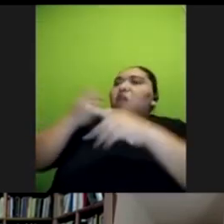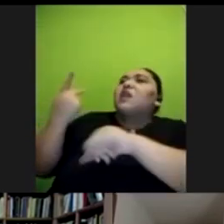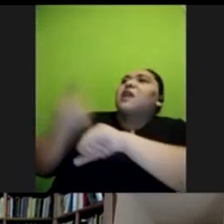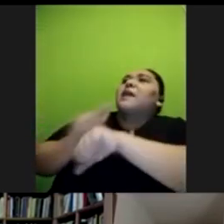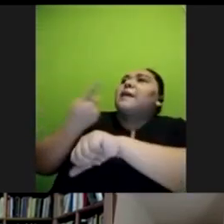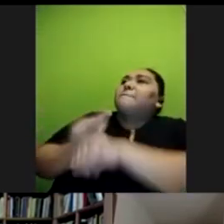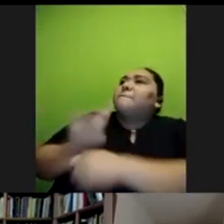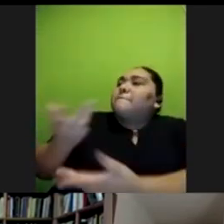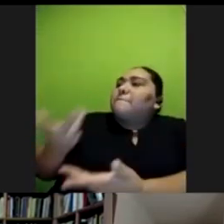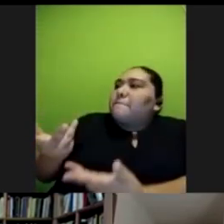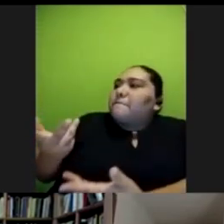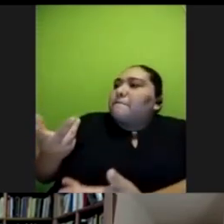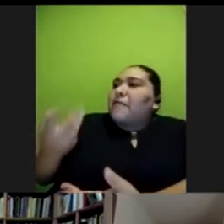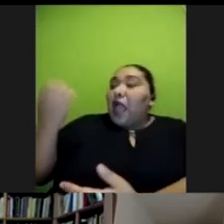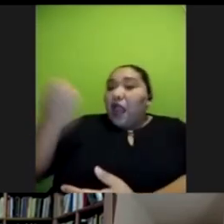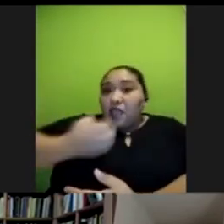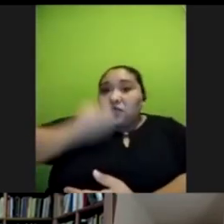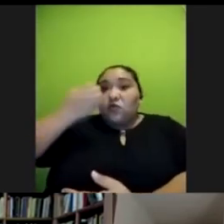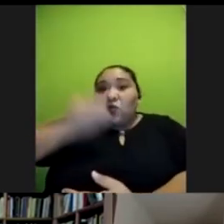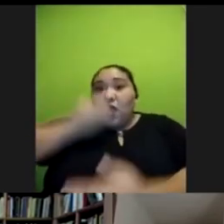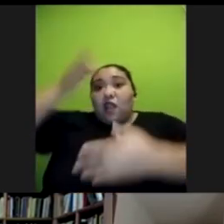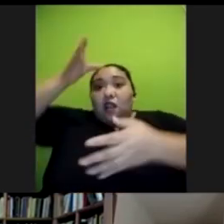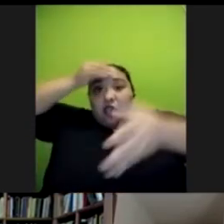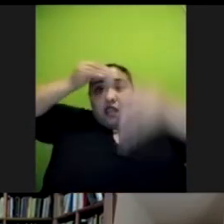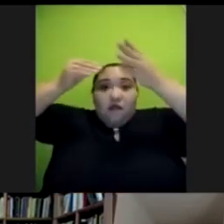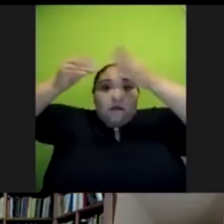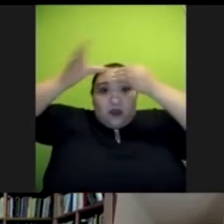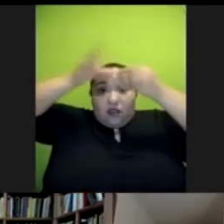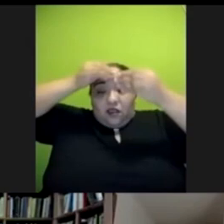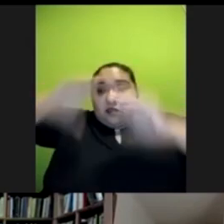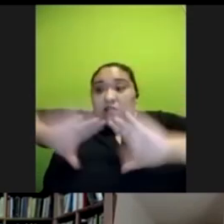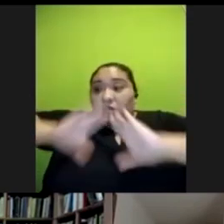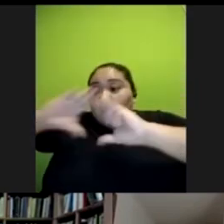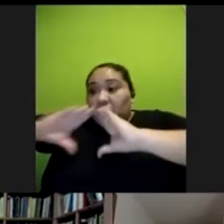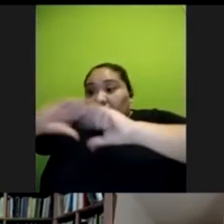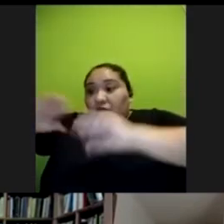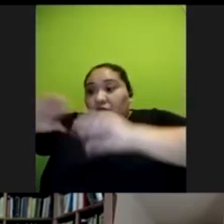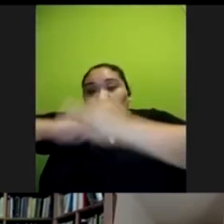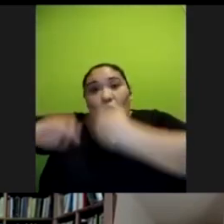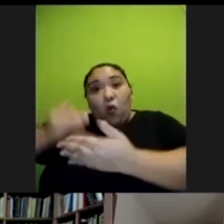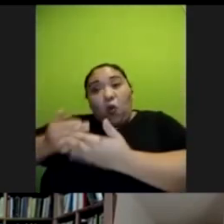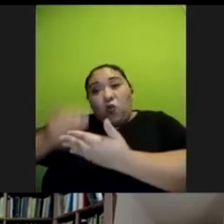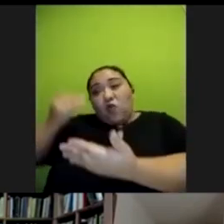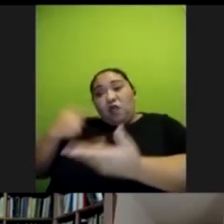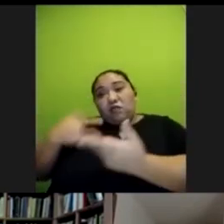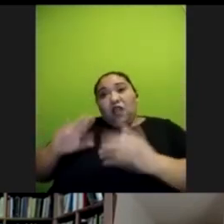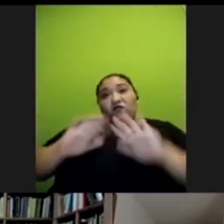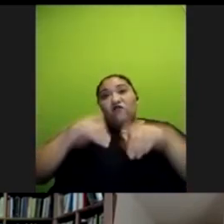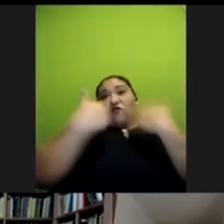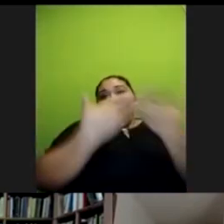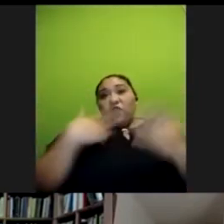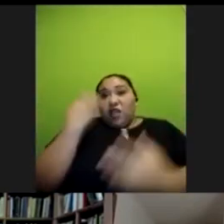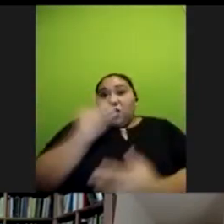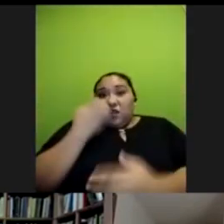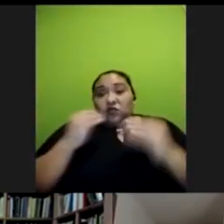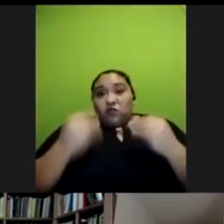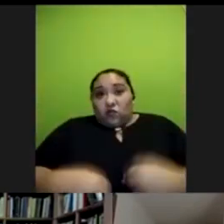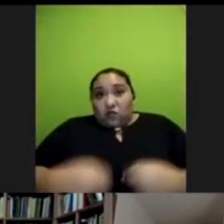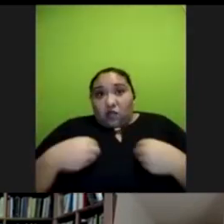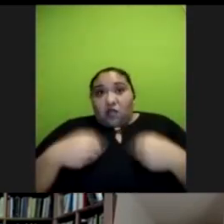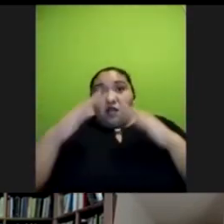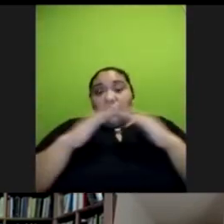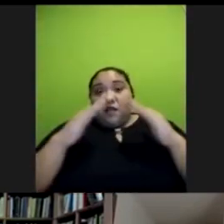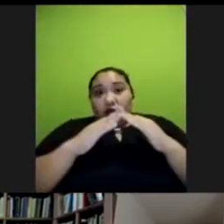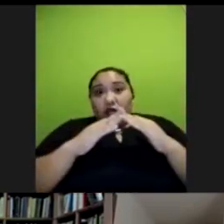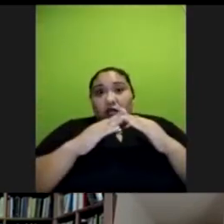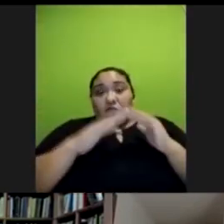donde provienen los niños, de sus casas, etcétera, etcétera. Y finalmente, pues la transformación